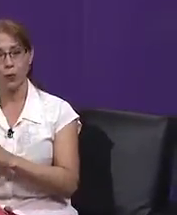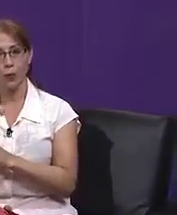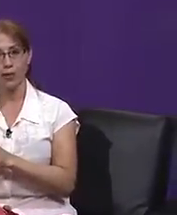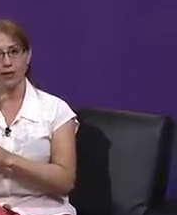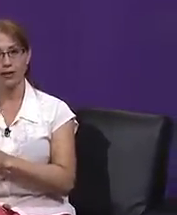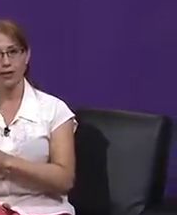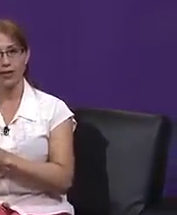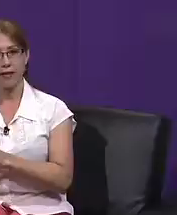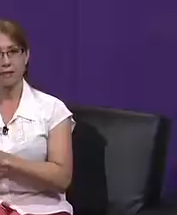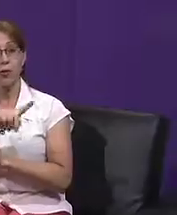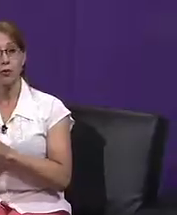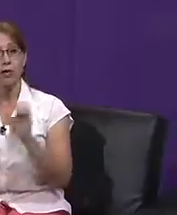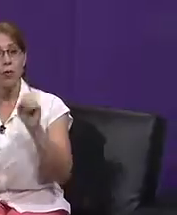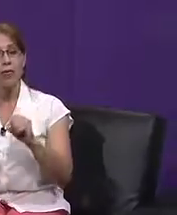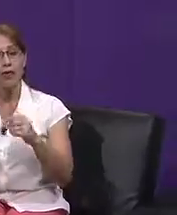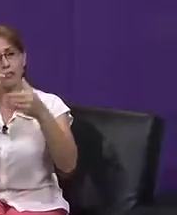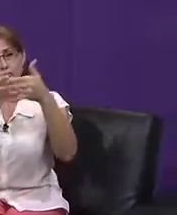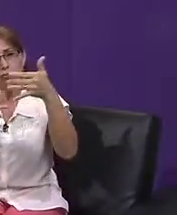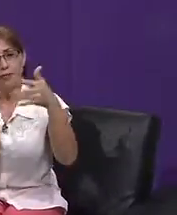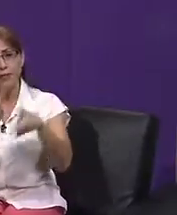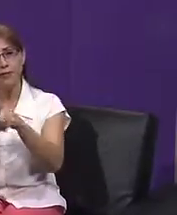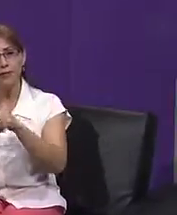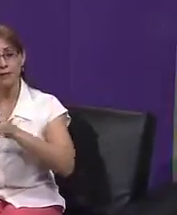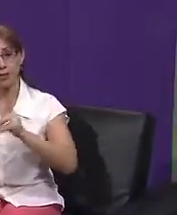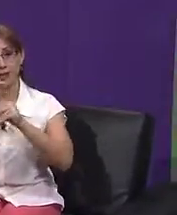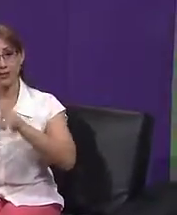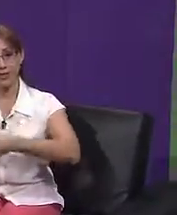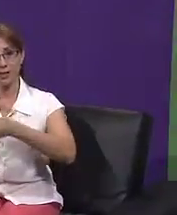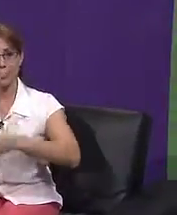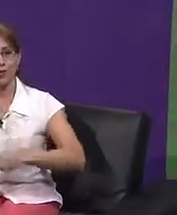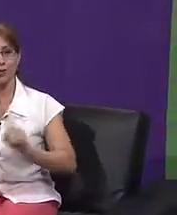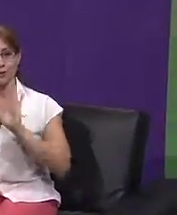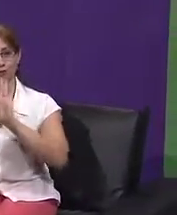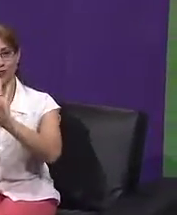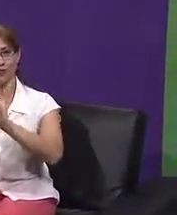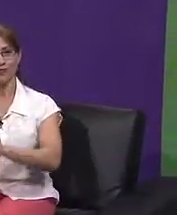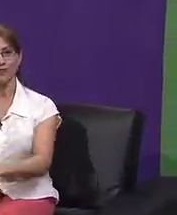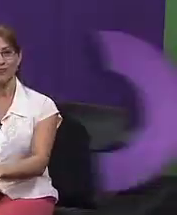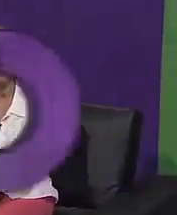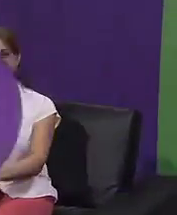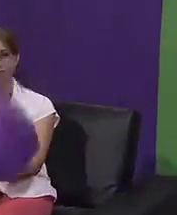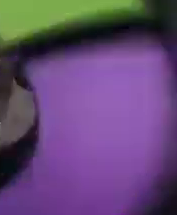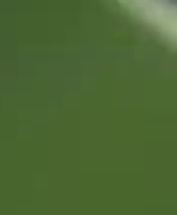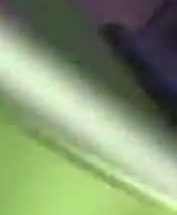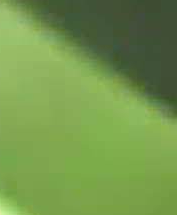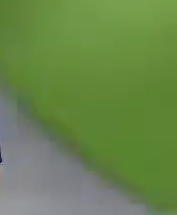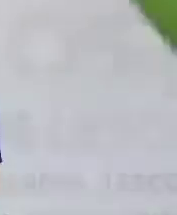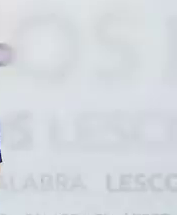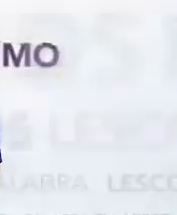youtube.com/inclinada Nexos TV puede repasar la lista de palabras en lesco que le hemos presentado en el programa.